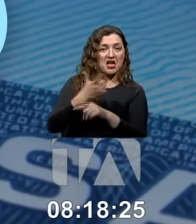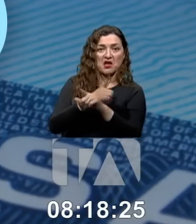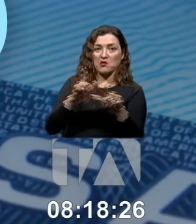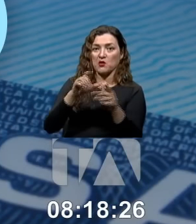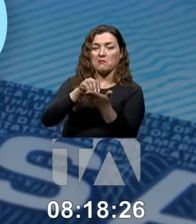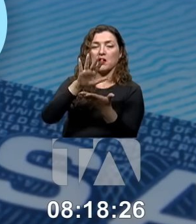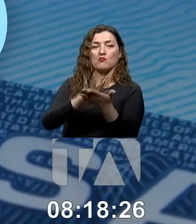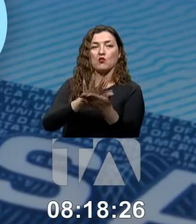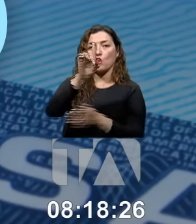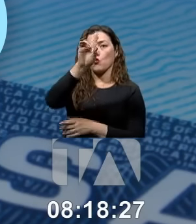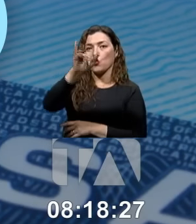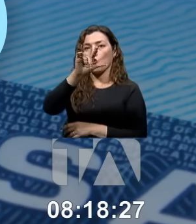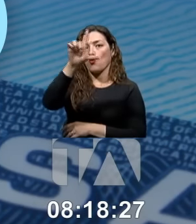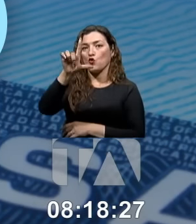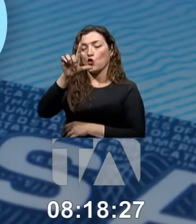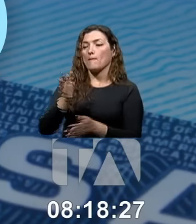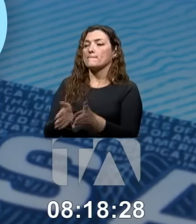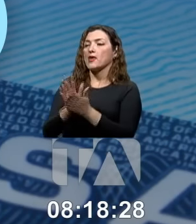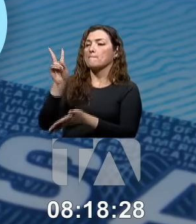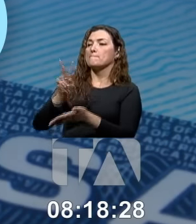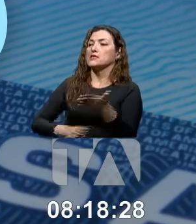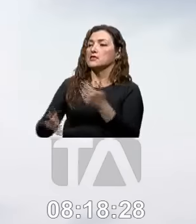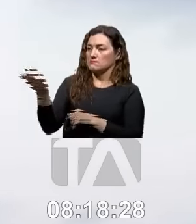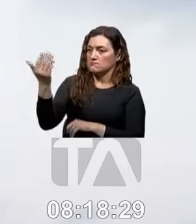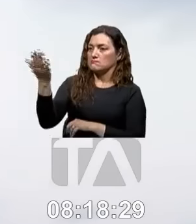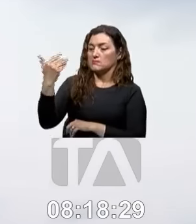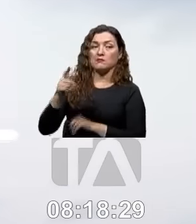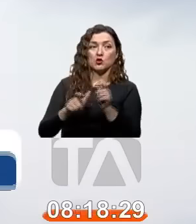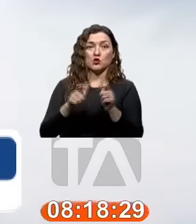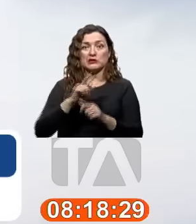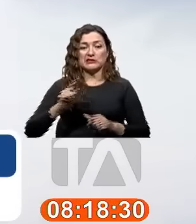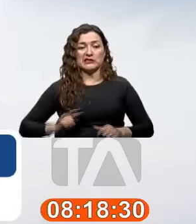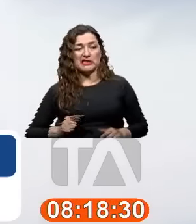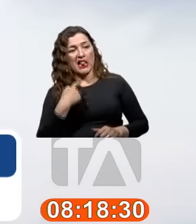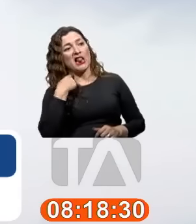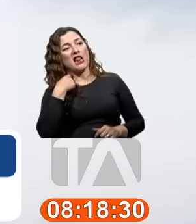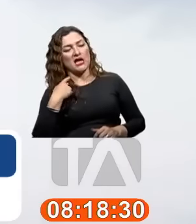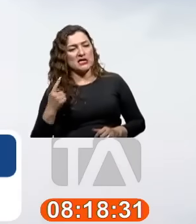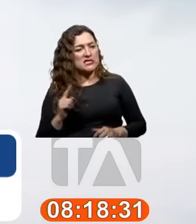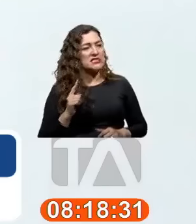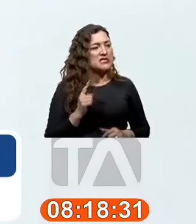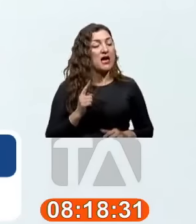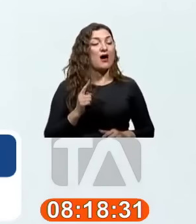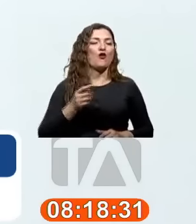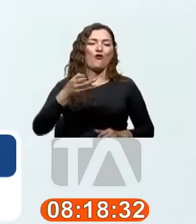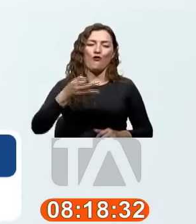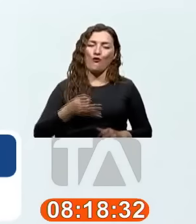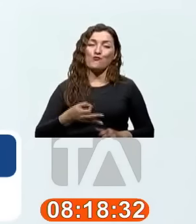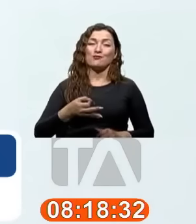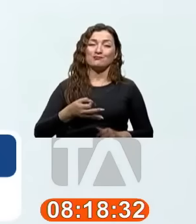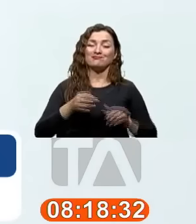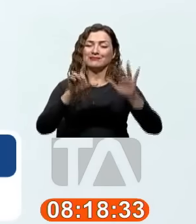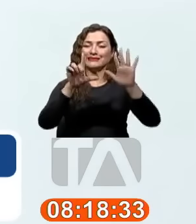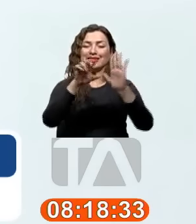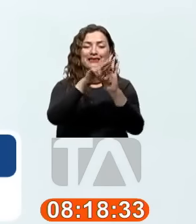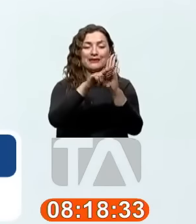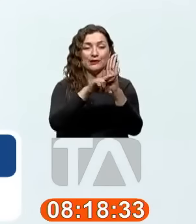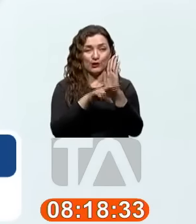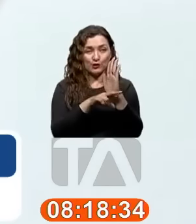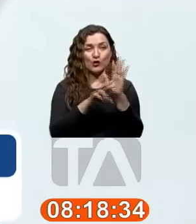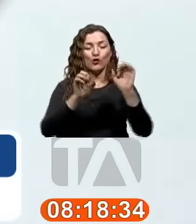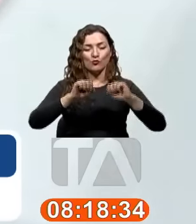a partir del 1 de julio. Es decir, desde esa fecha, los ciudadanos de esa nacionalidad deberán cumplir con al menos 7 requisitos